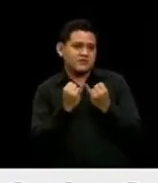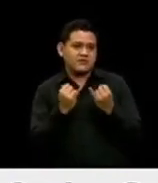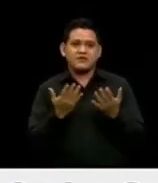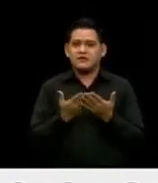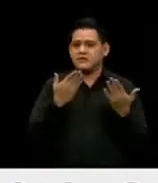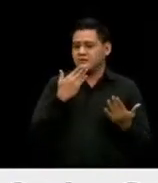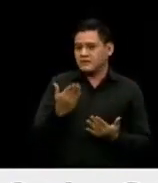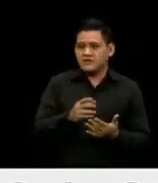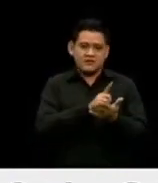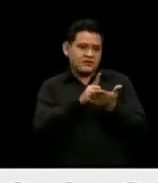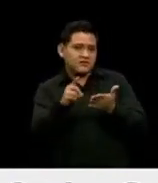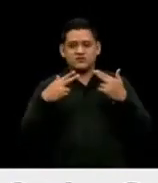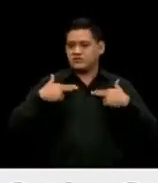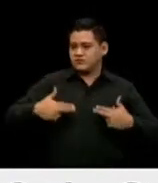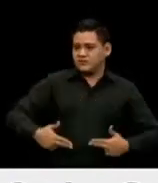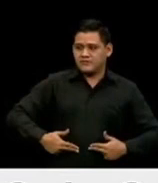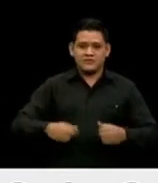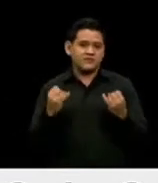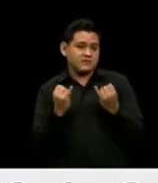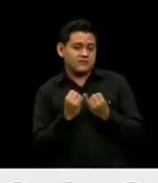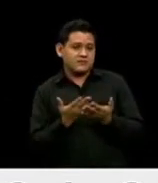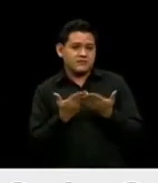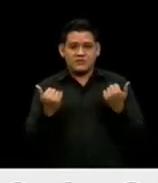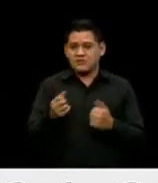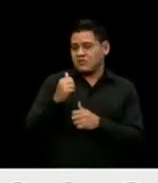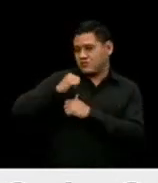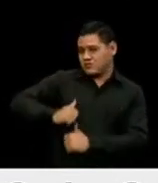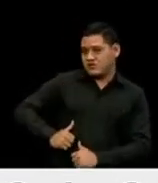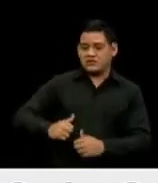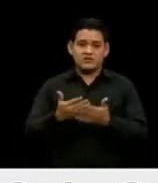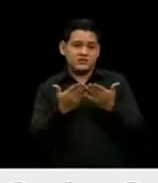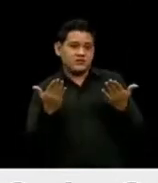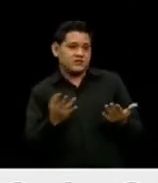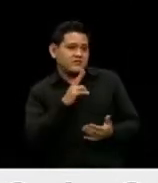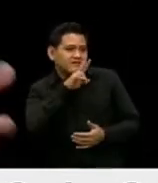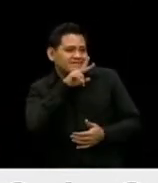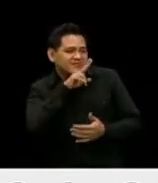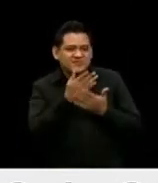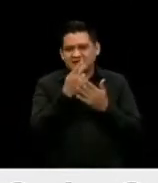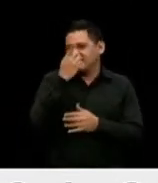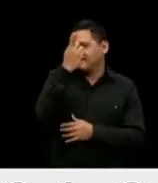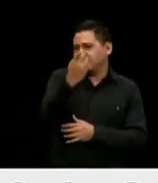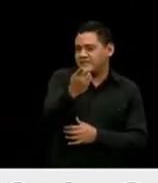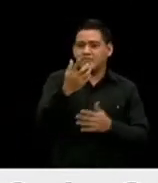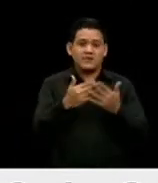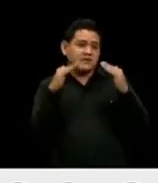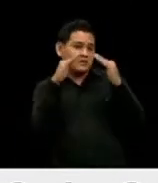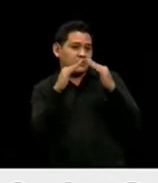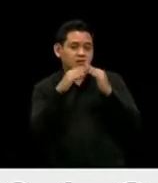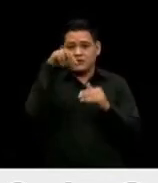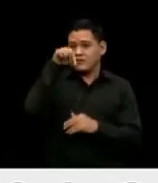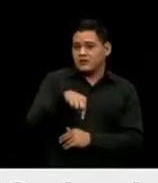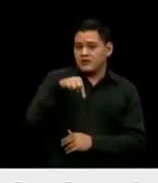Nacional de Derechos Humanos sin embargo hay órganos autónomos y lamento decir en esta casa de que